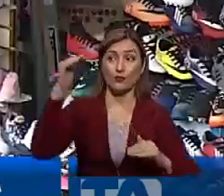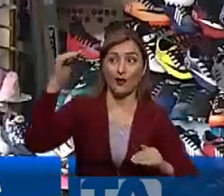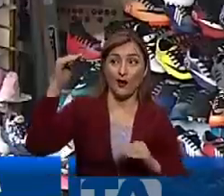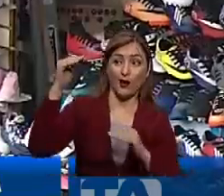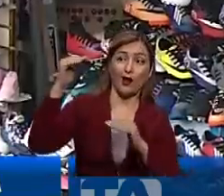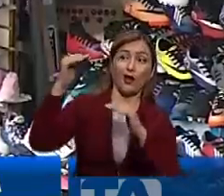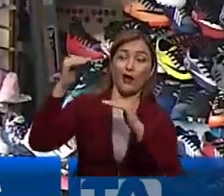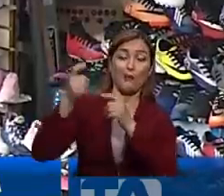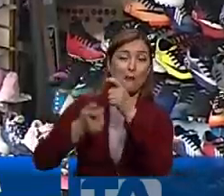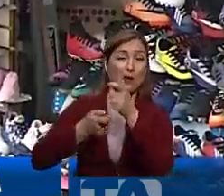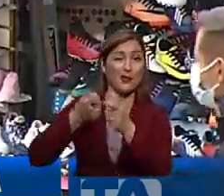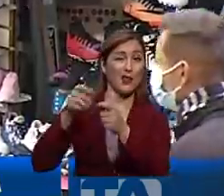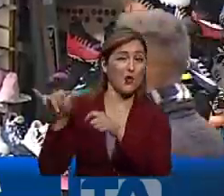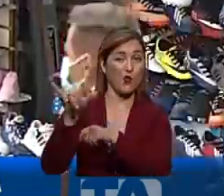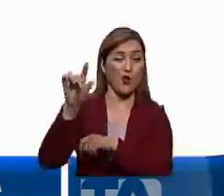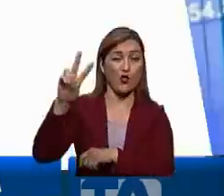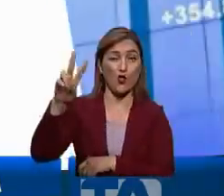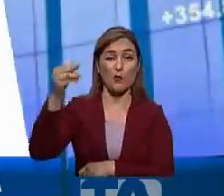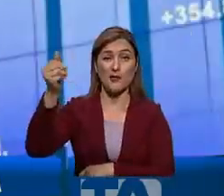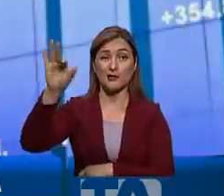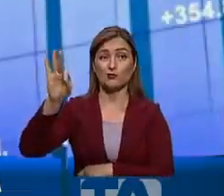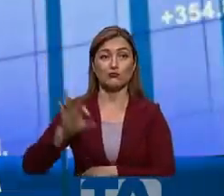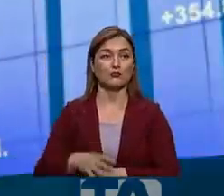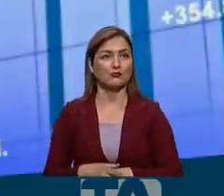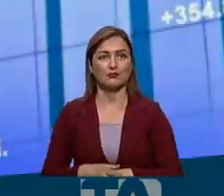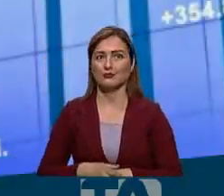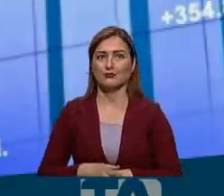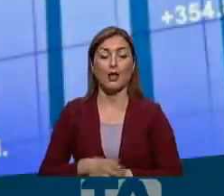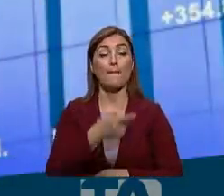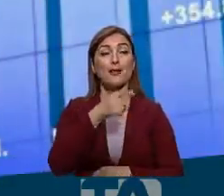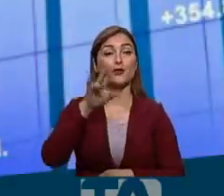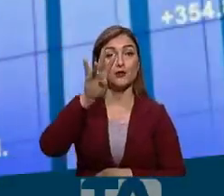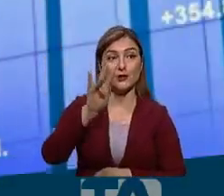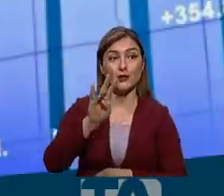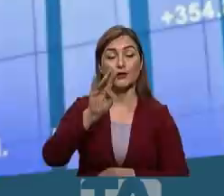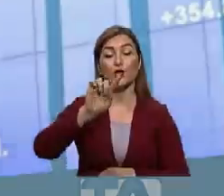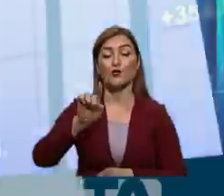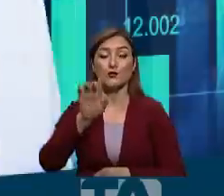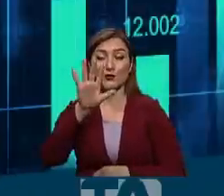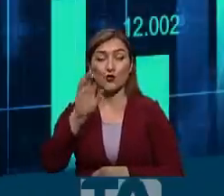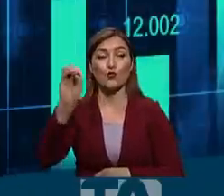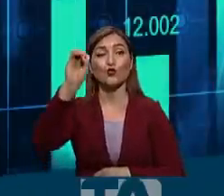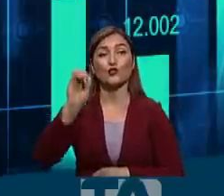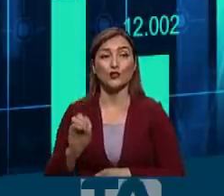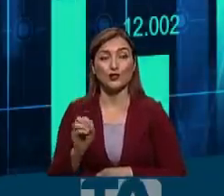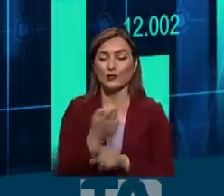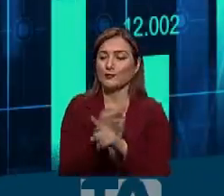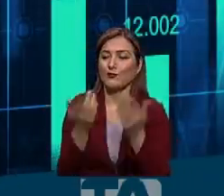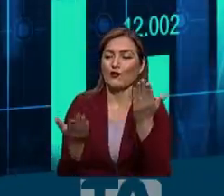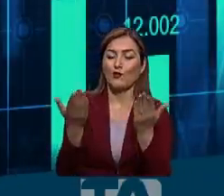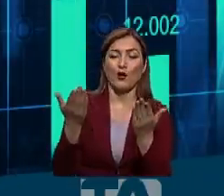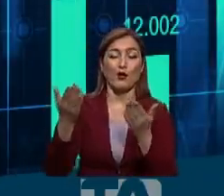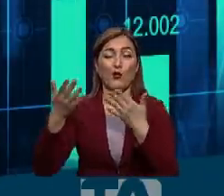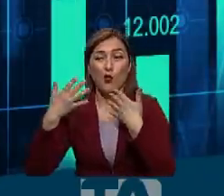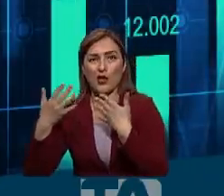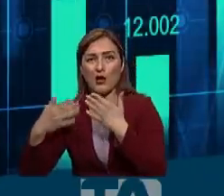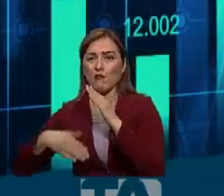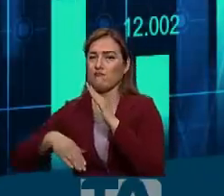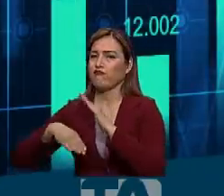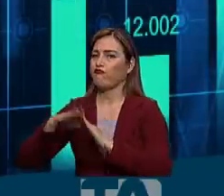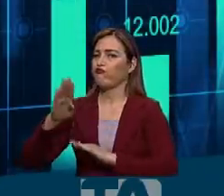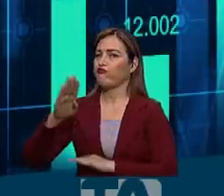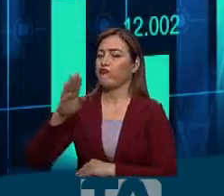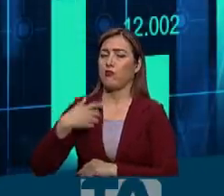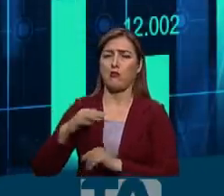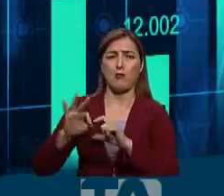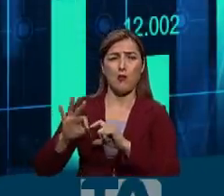al nivel de ventas de 2019. Continuamos en menos 7,5%, a diferencia de Guayaquil y Cuenca, que casi llegan a